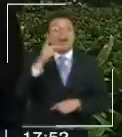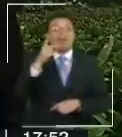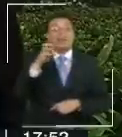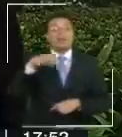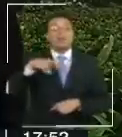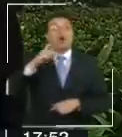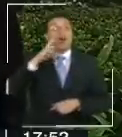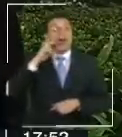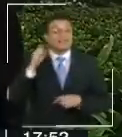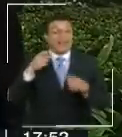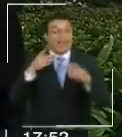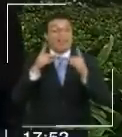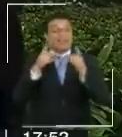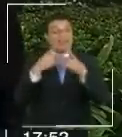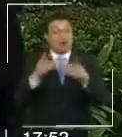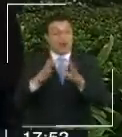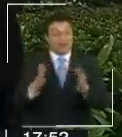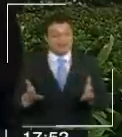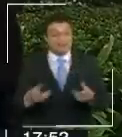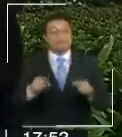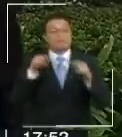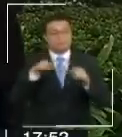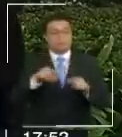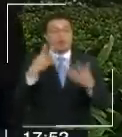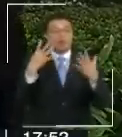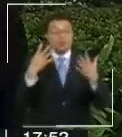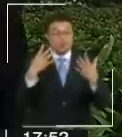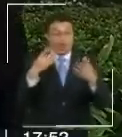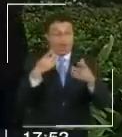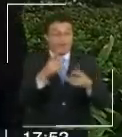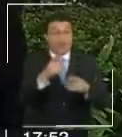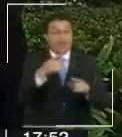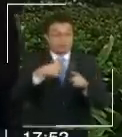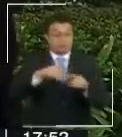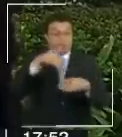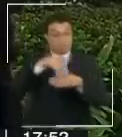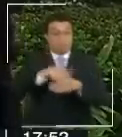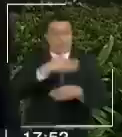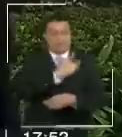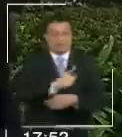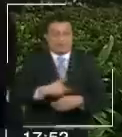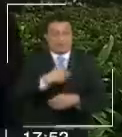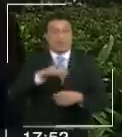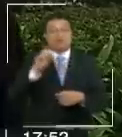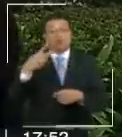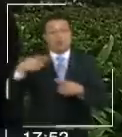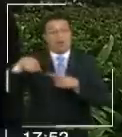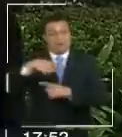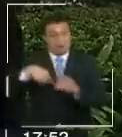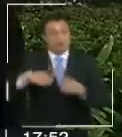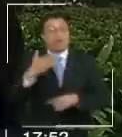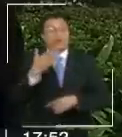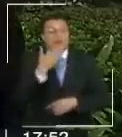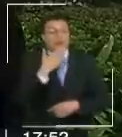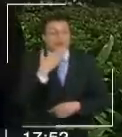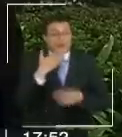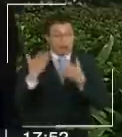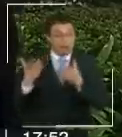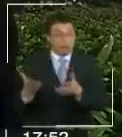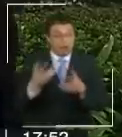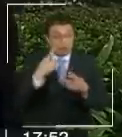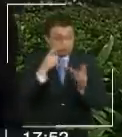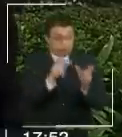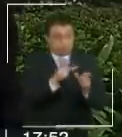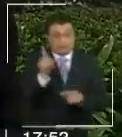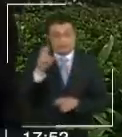Ha supervisado 9 elecciones presidenciales, incluida la segunda vuelta en oportunidades